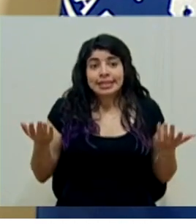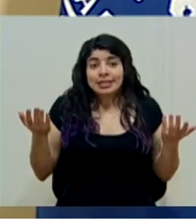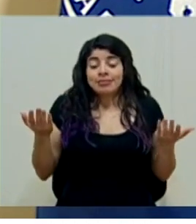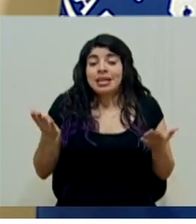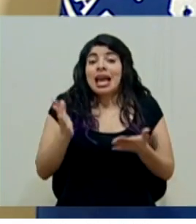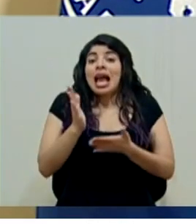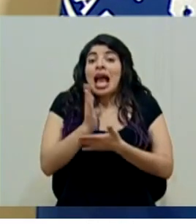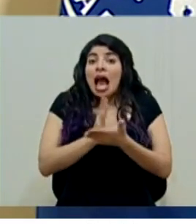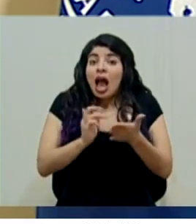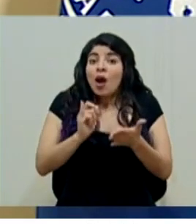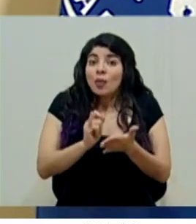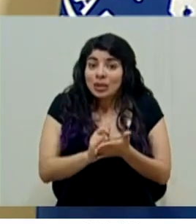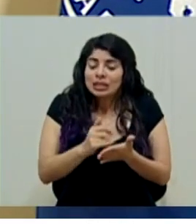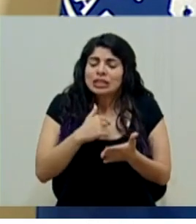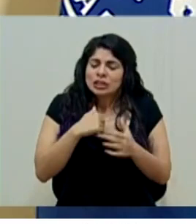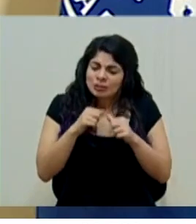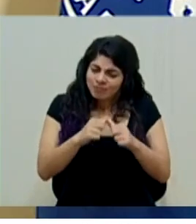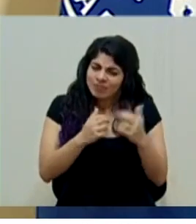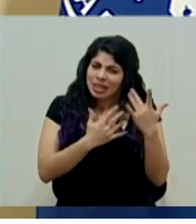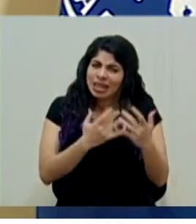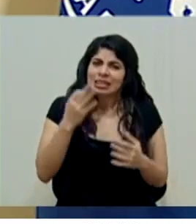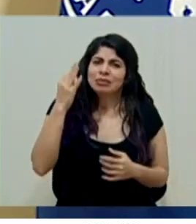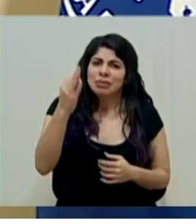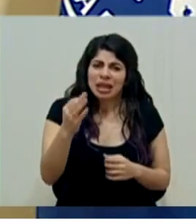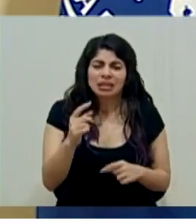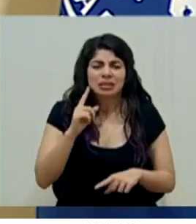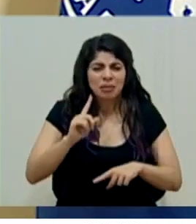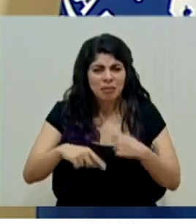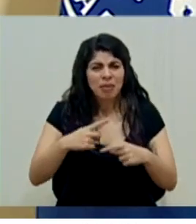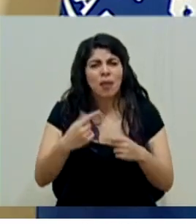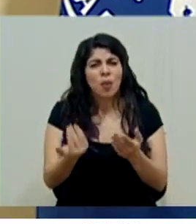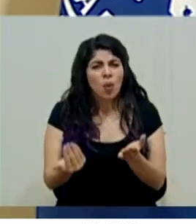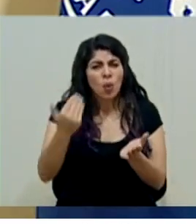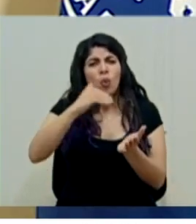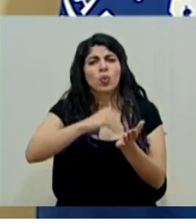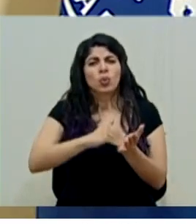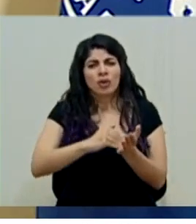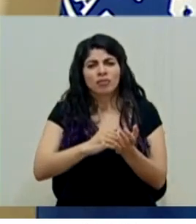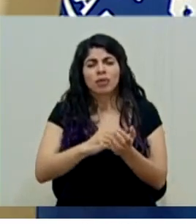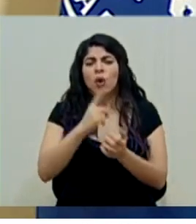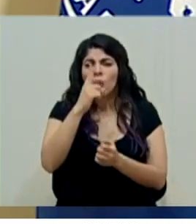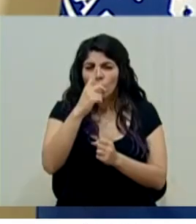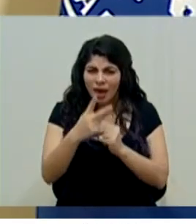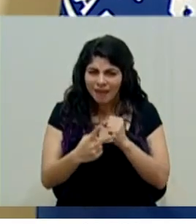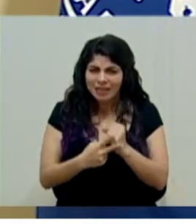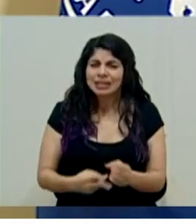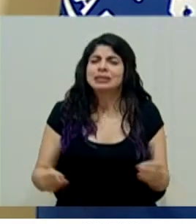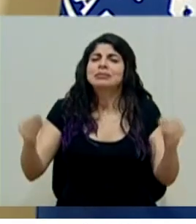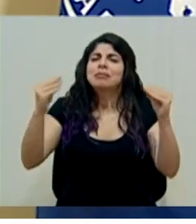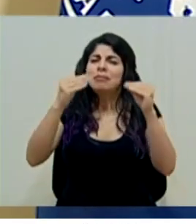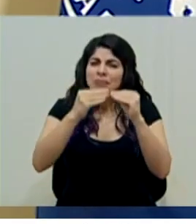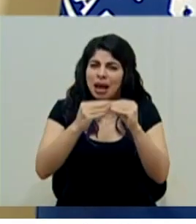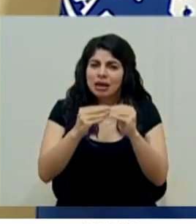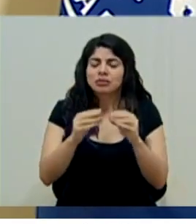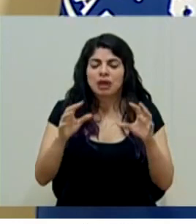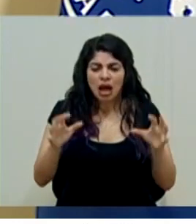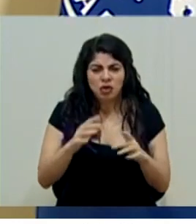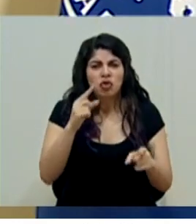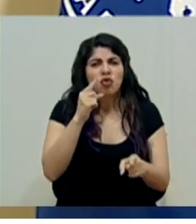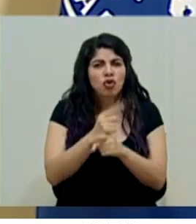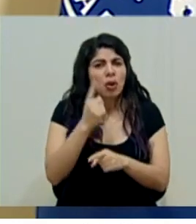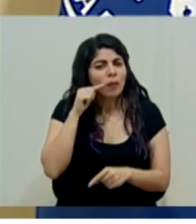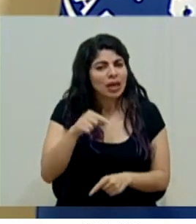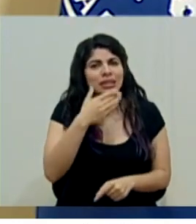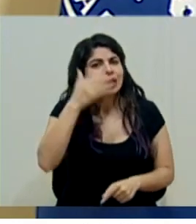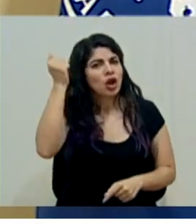Y aún así, yo tengo muchísima esperanza de que vamos a hacer otra vez, una vez más, vamos a hacer lo correcto, porque